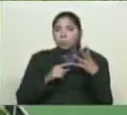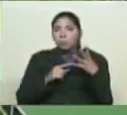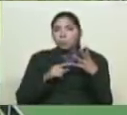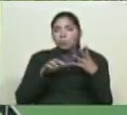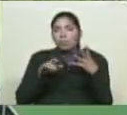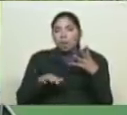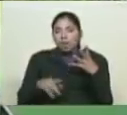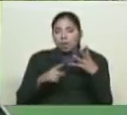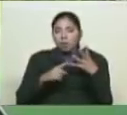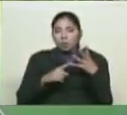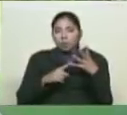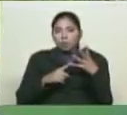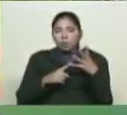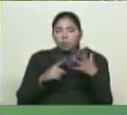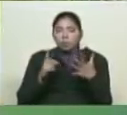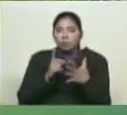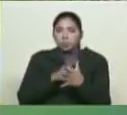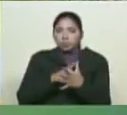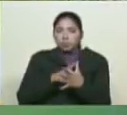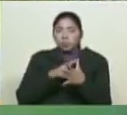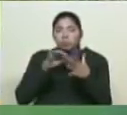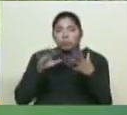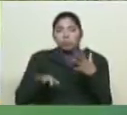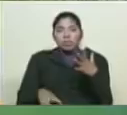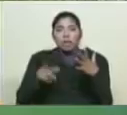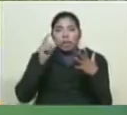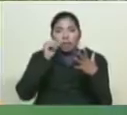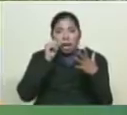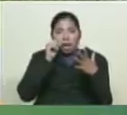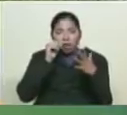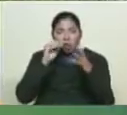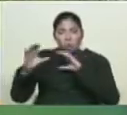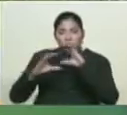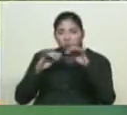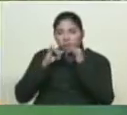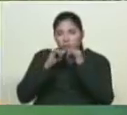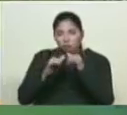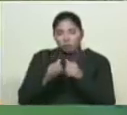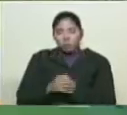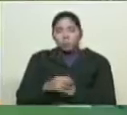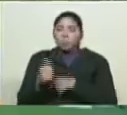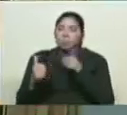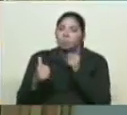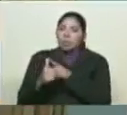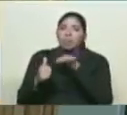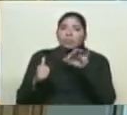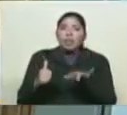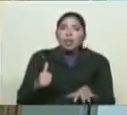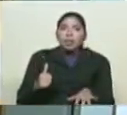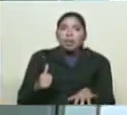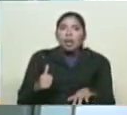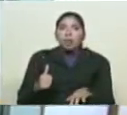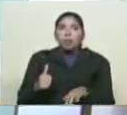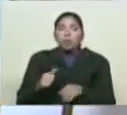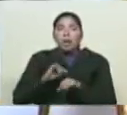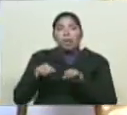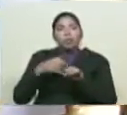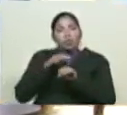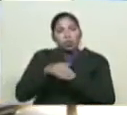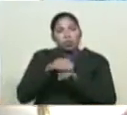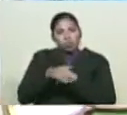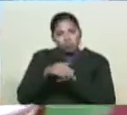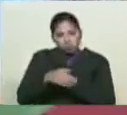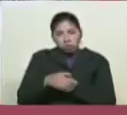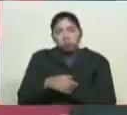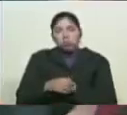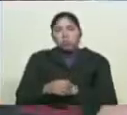y Sindical, Jules Yabur, secretario de Propaganda y Medios de Comunicación, Héctor Rodríguez, secretario general de la Juventud del Partido